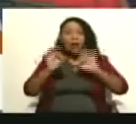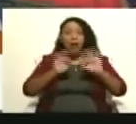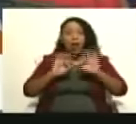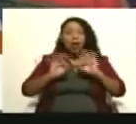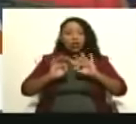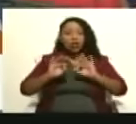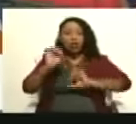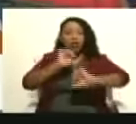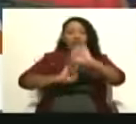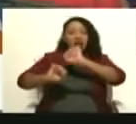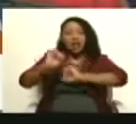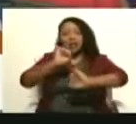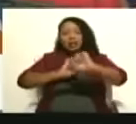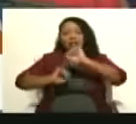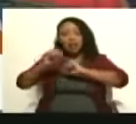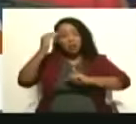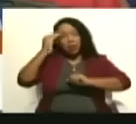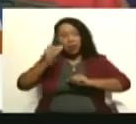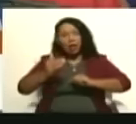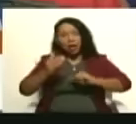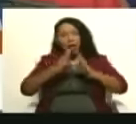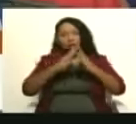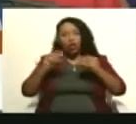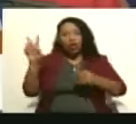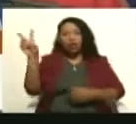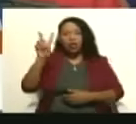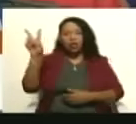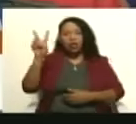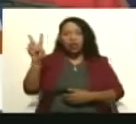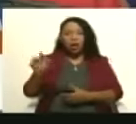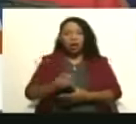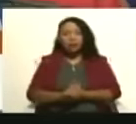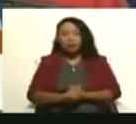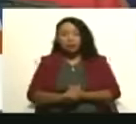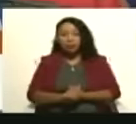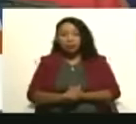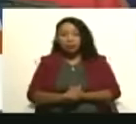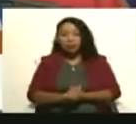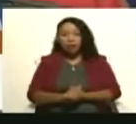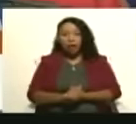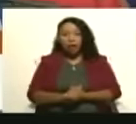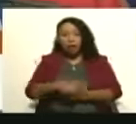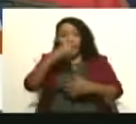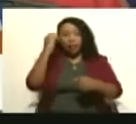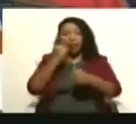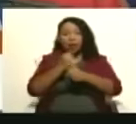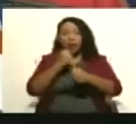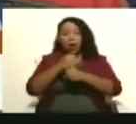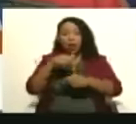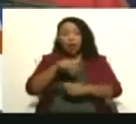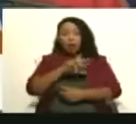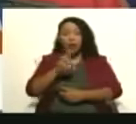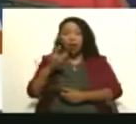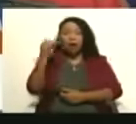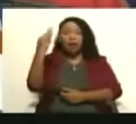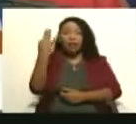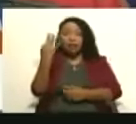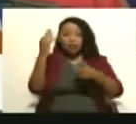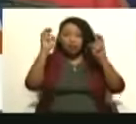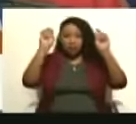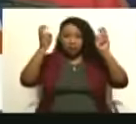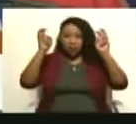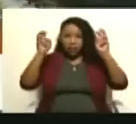defensa militar en todo el territorio nacional. La Operación República en curso consta de tres fases. Una